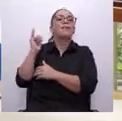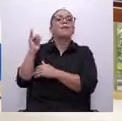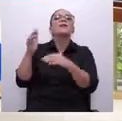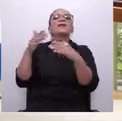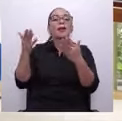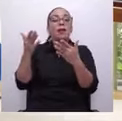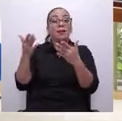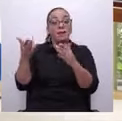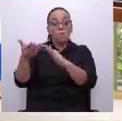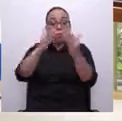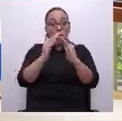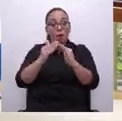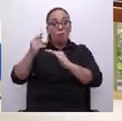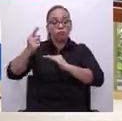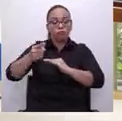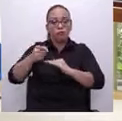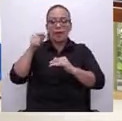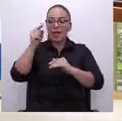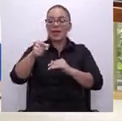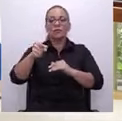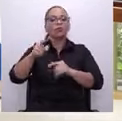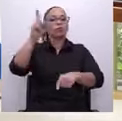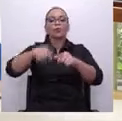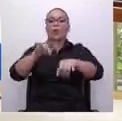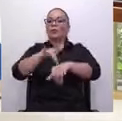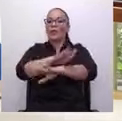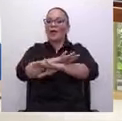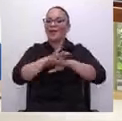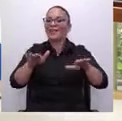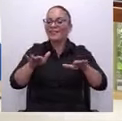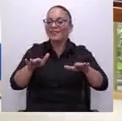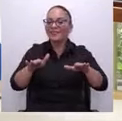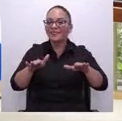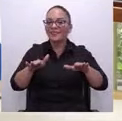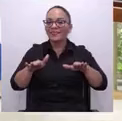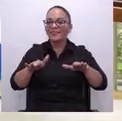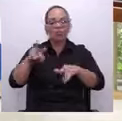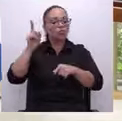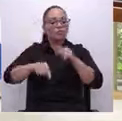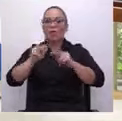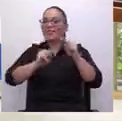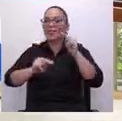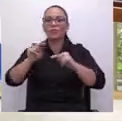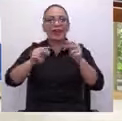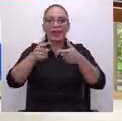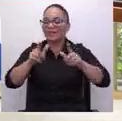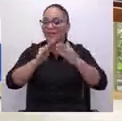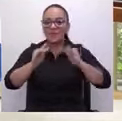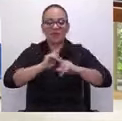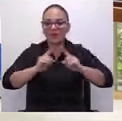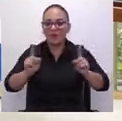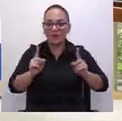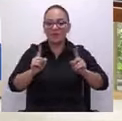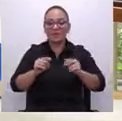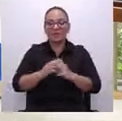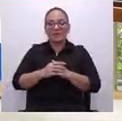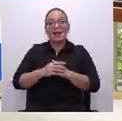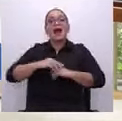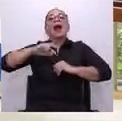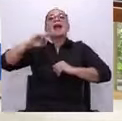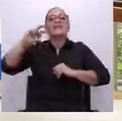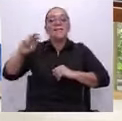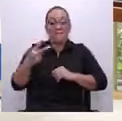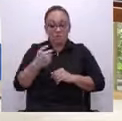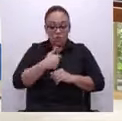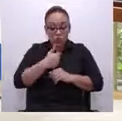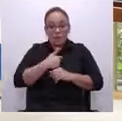Rica es inclaudicable e innegociable. Al revés, yo le estoy diciendo,